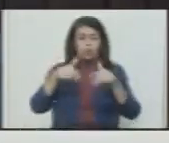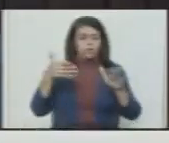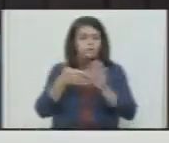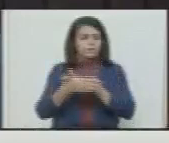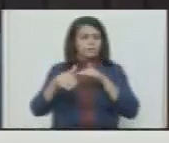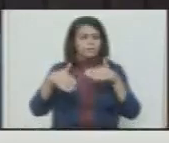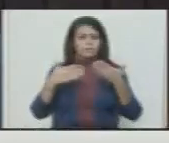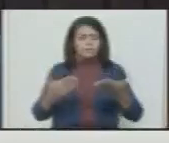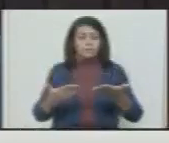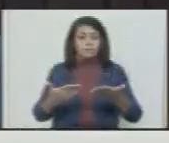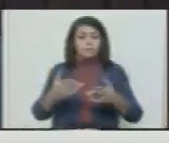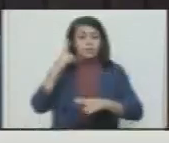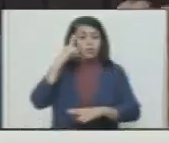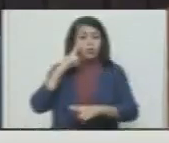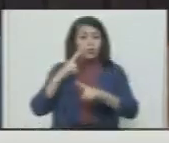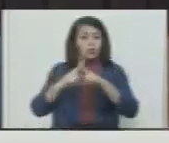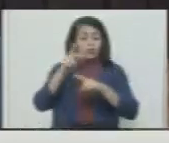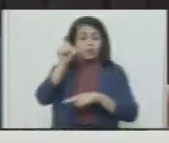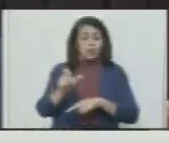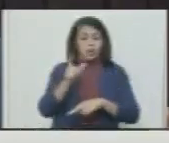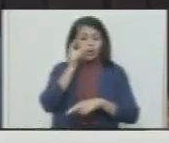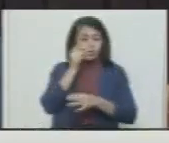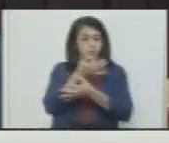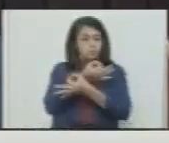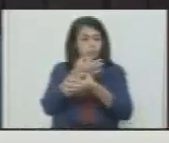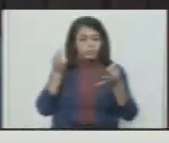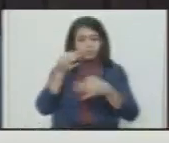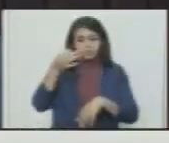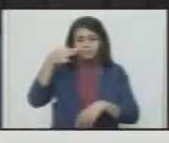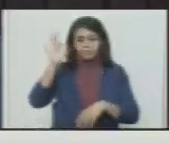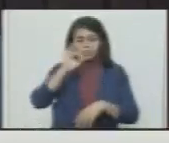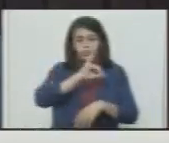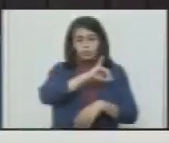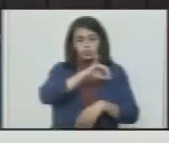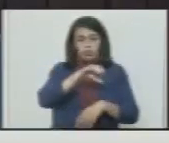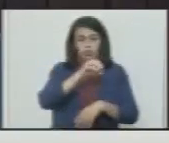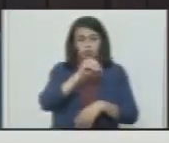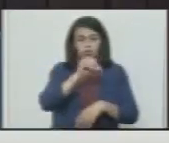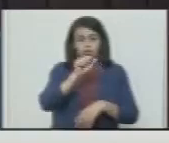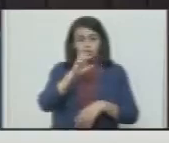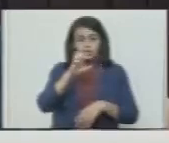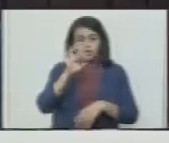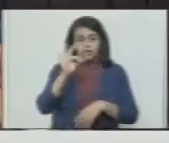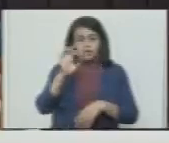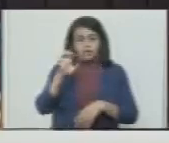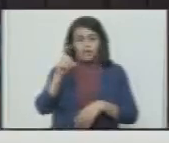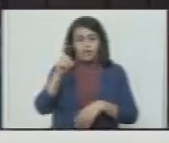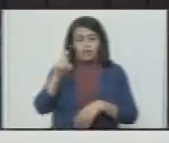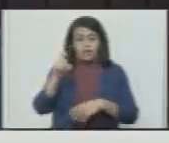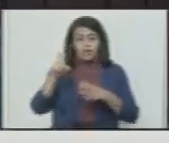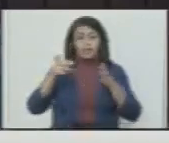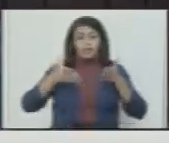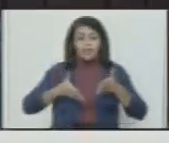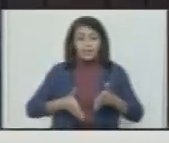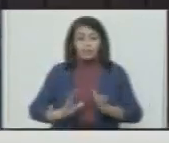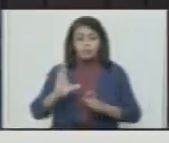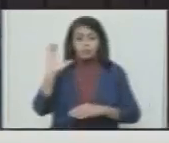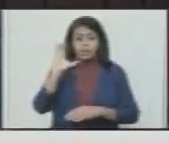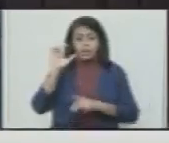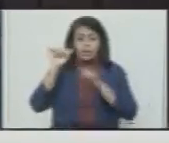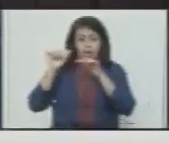de eso se trata, a honrar a un hombre excepcional, a José Félix Rivas. Caraqueño, como bien